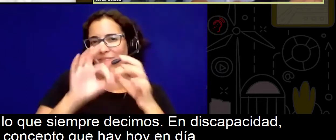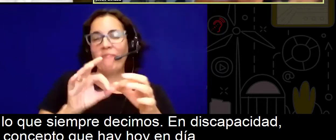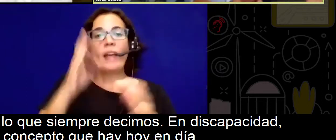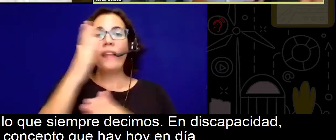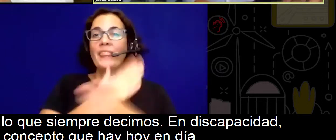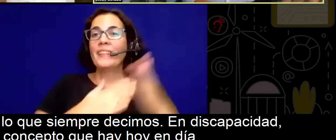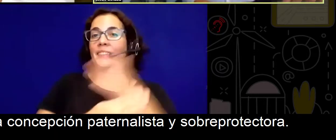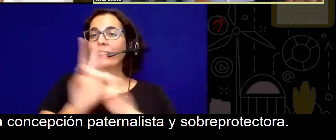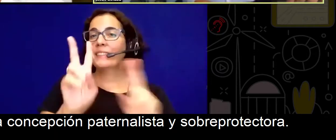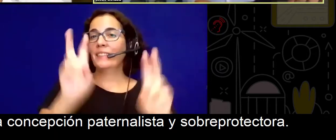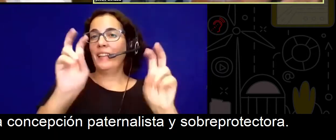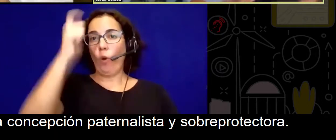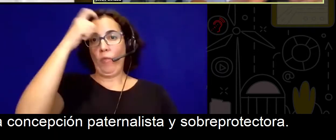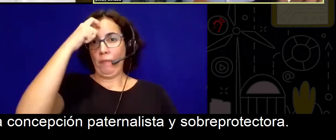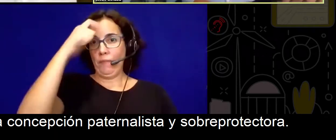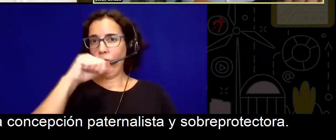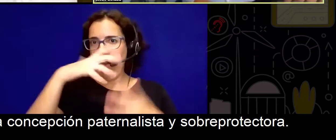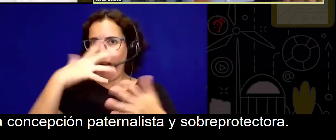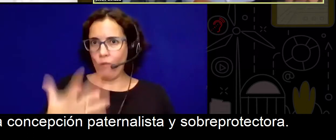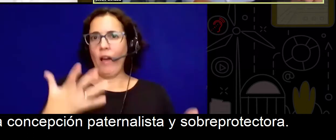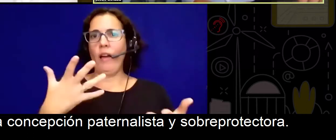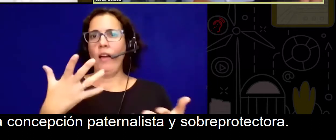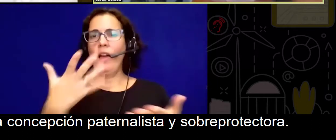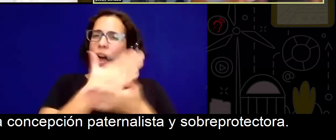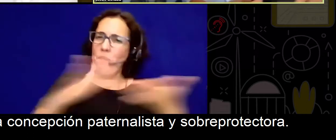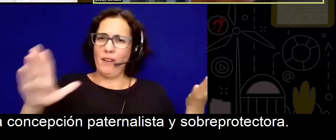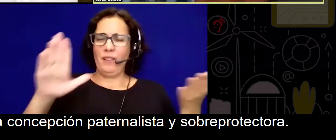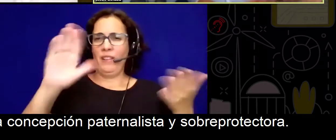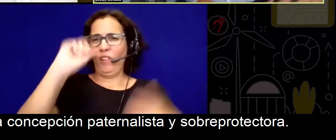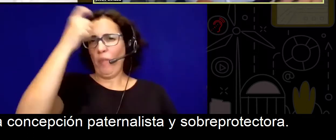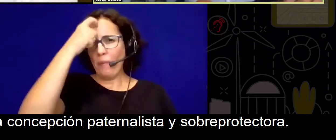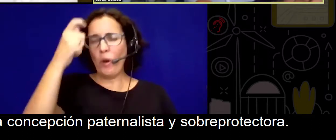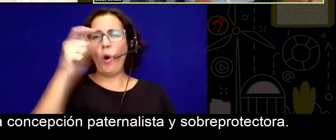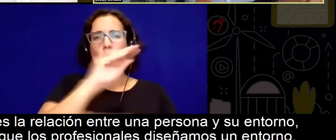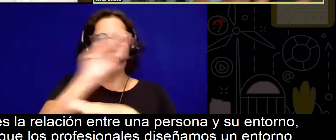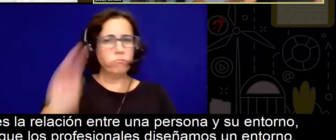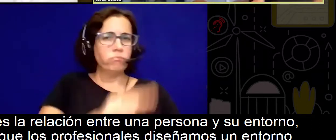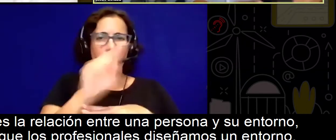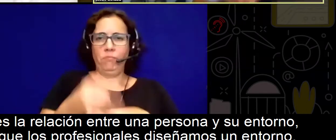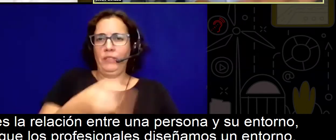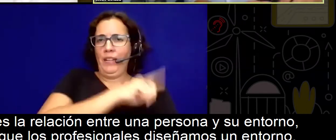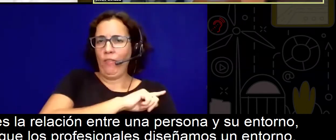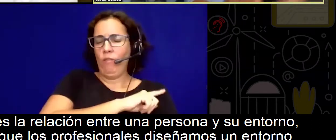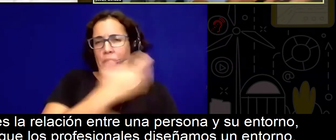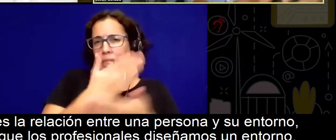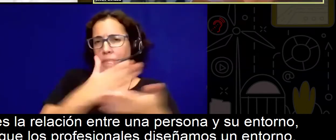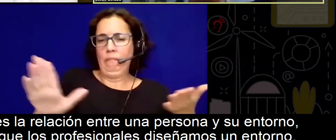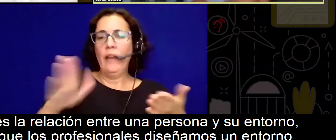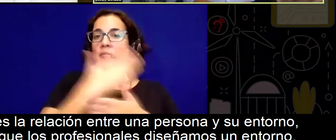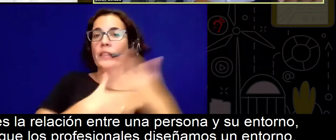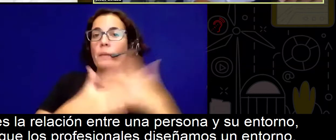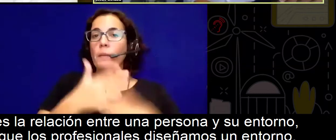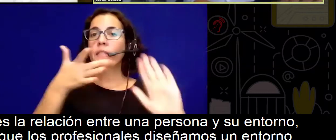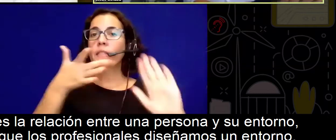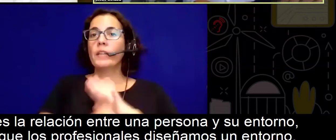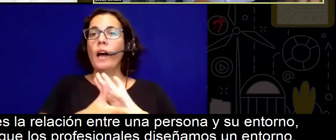evidentemente el concepto que hay hoy en día, abandonando ya esa concepción paternalista y sobreprotectora, la discapacidad al final es la relación entre una persona y su